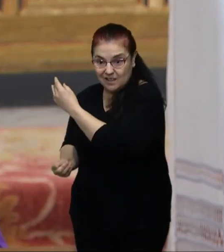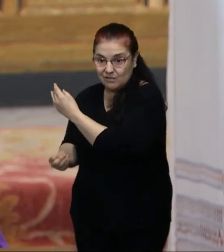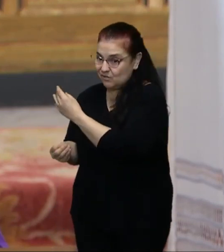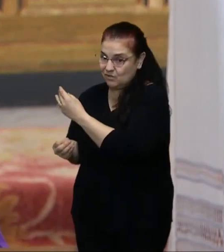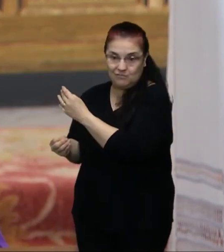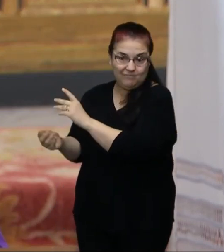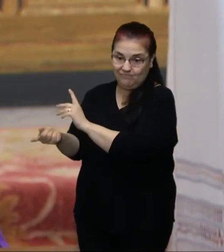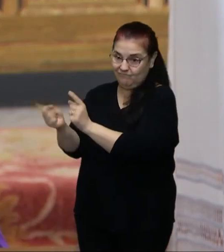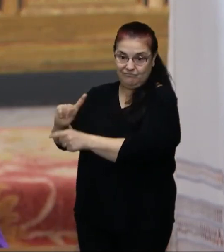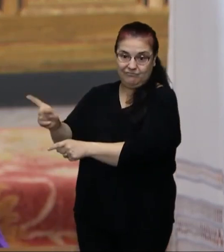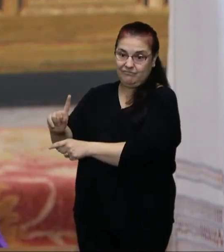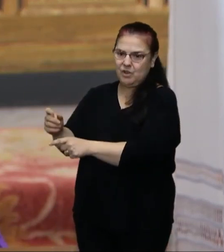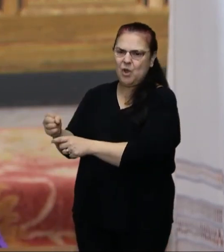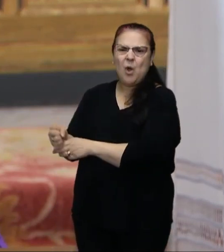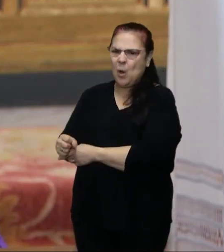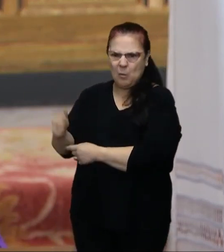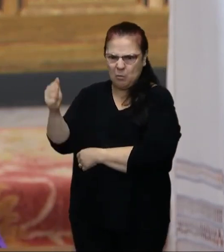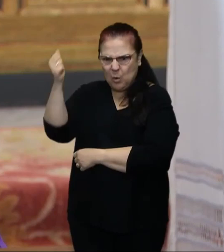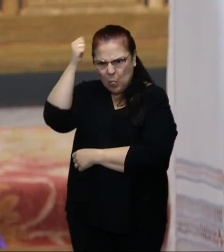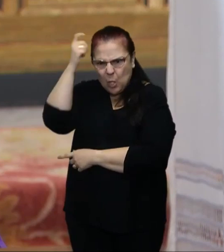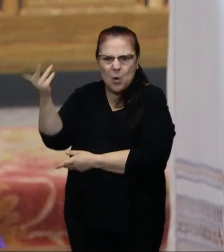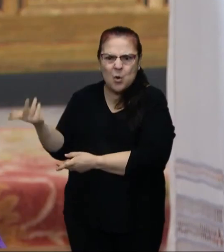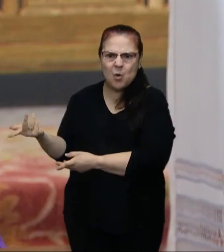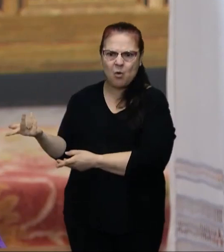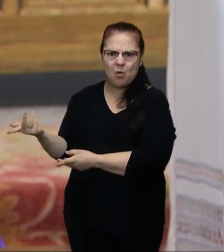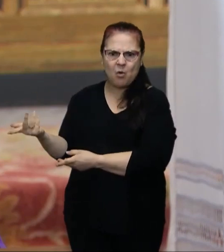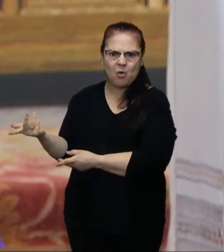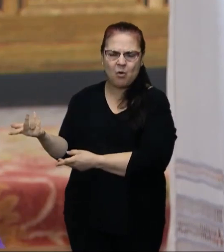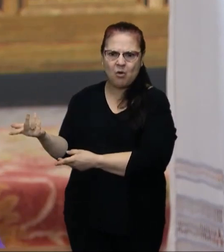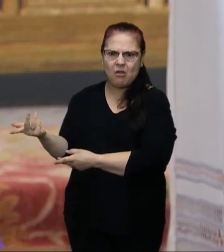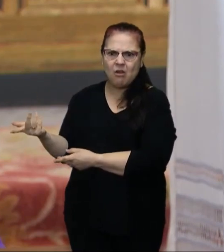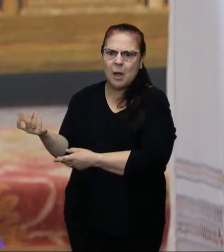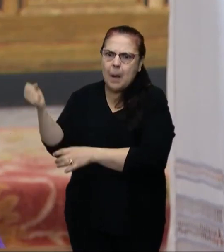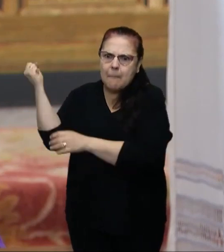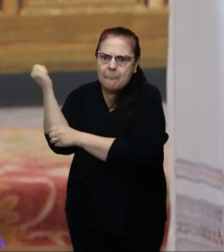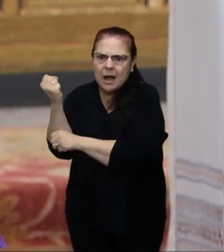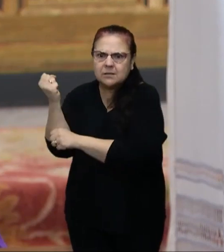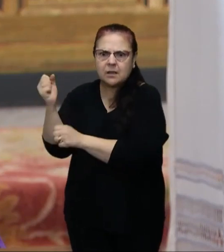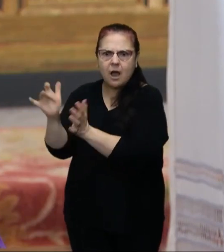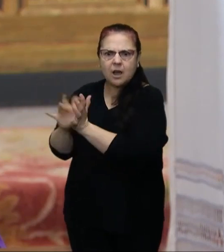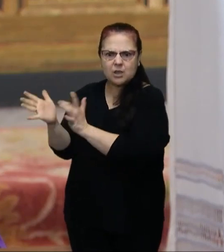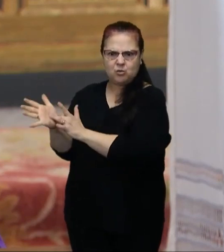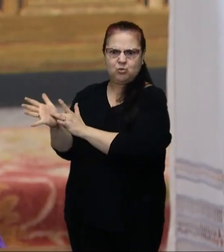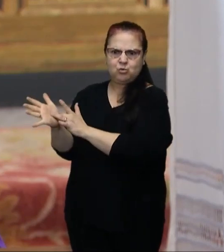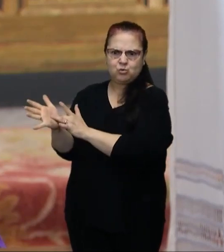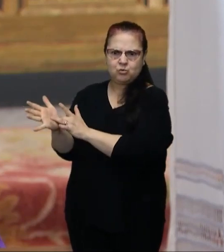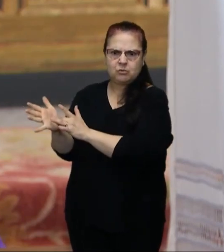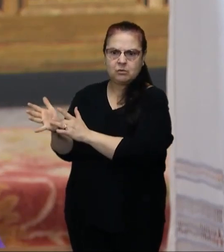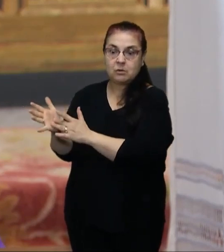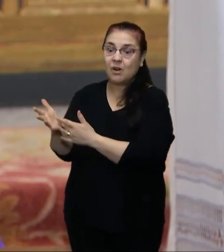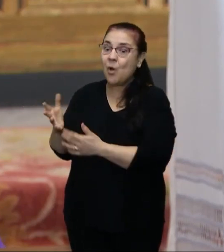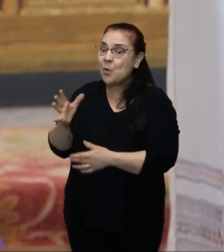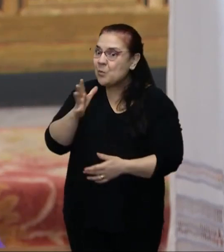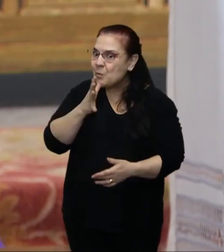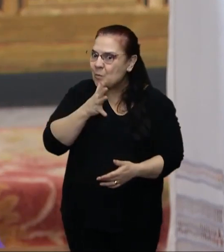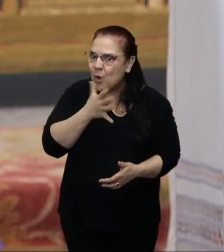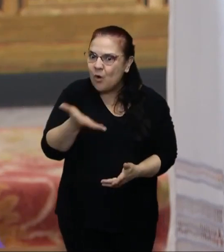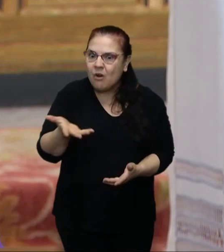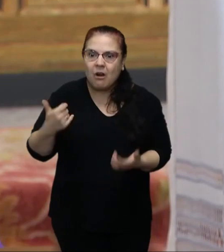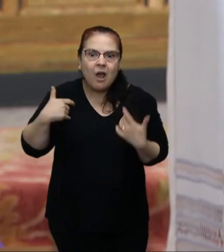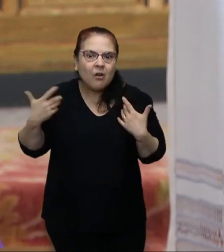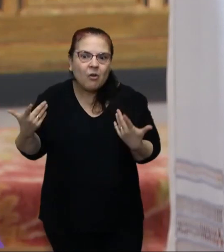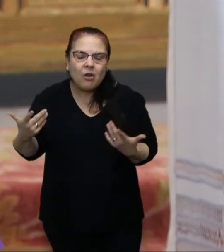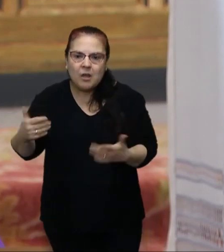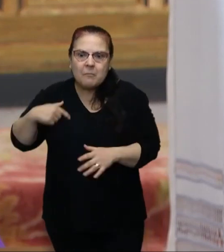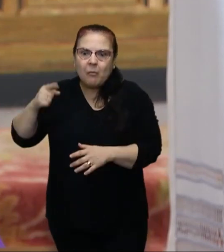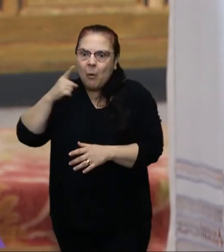sus posturas y van a buscar la manera de matar a Jesús, porque les deja en entredicho delante del